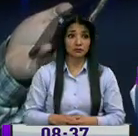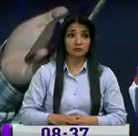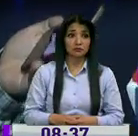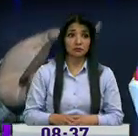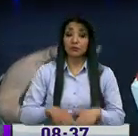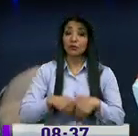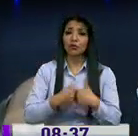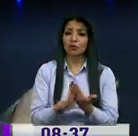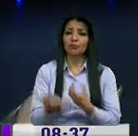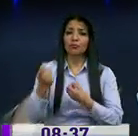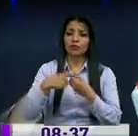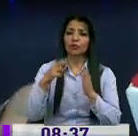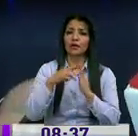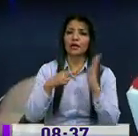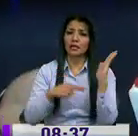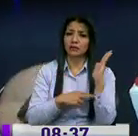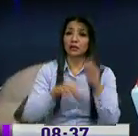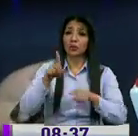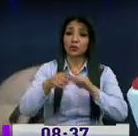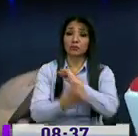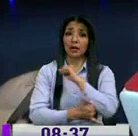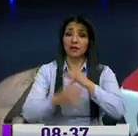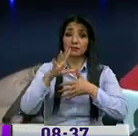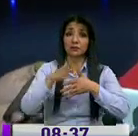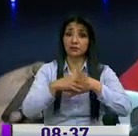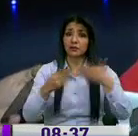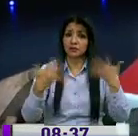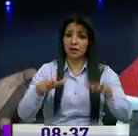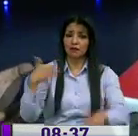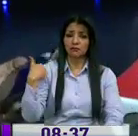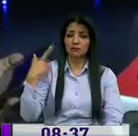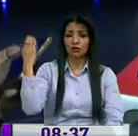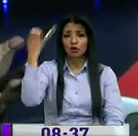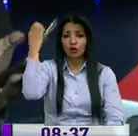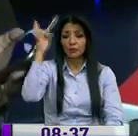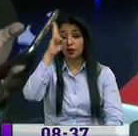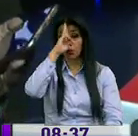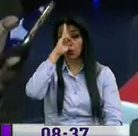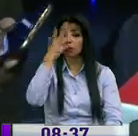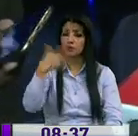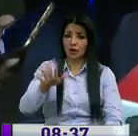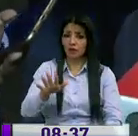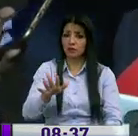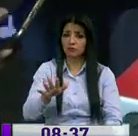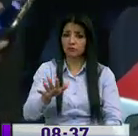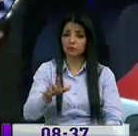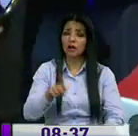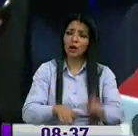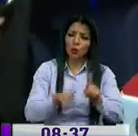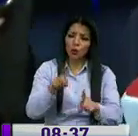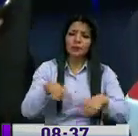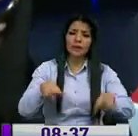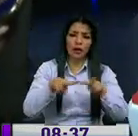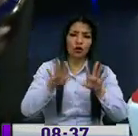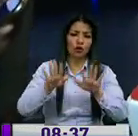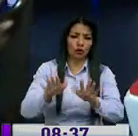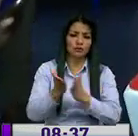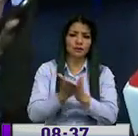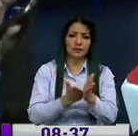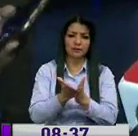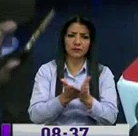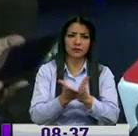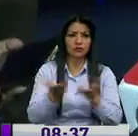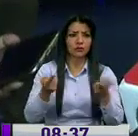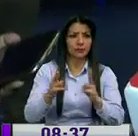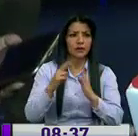cómo podemos registrar. Hay ciertos países en América Latina, Argentina, Colombia, Uruguay, que han puesto ciertas tarifas de estos servicios y obviamente